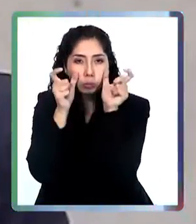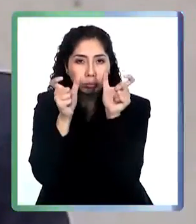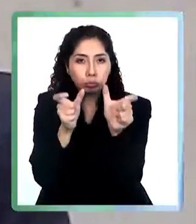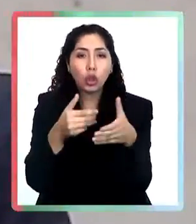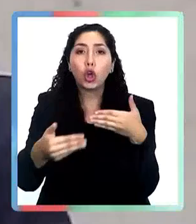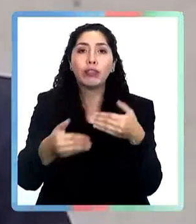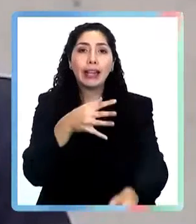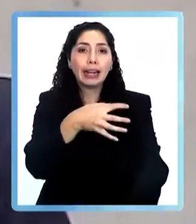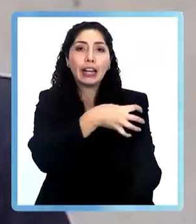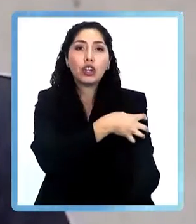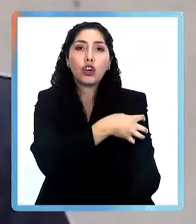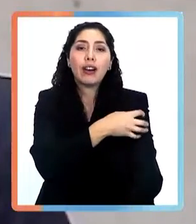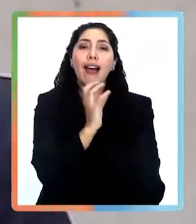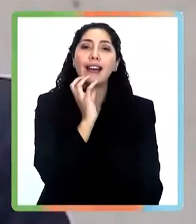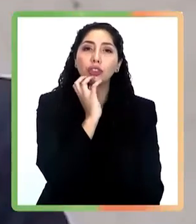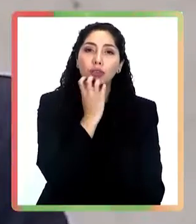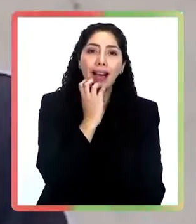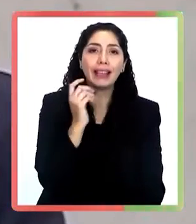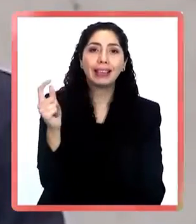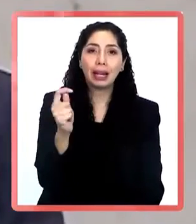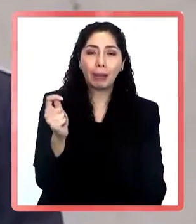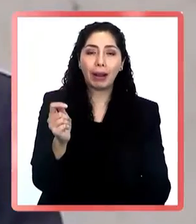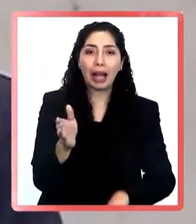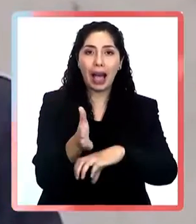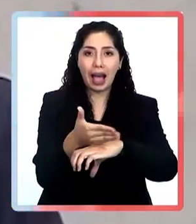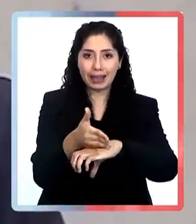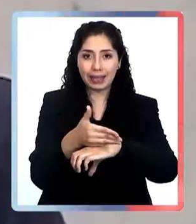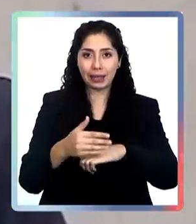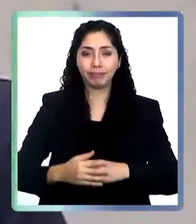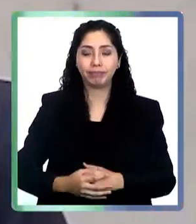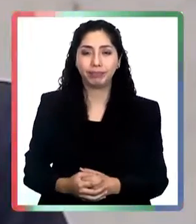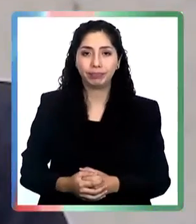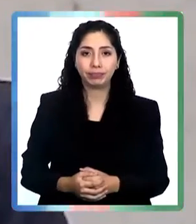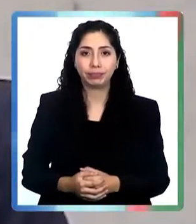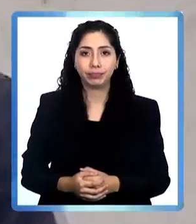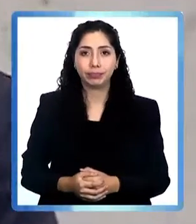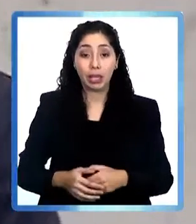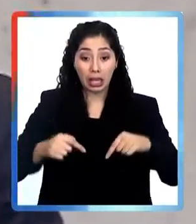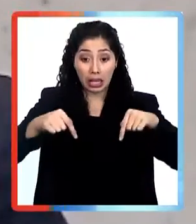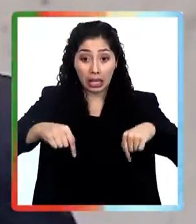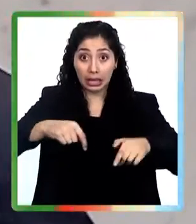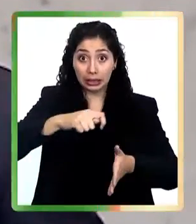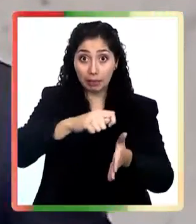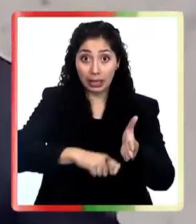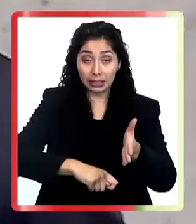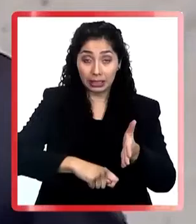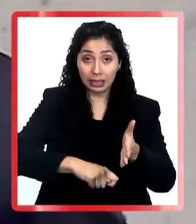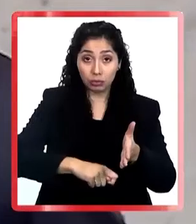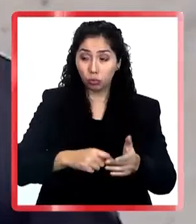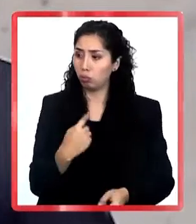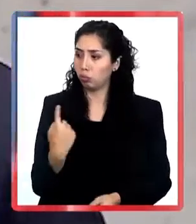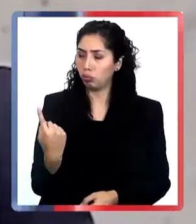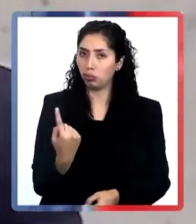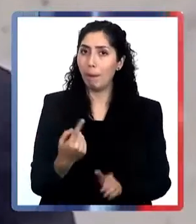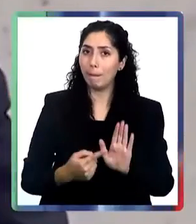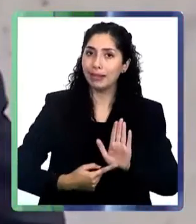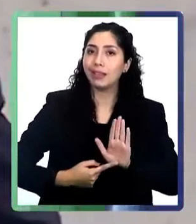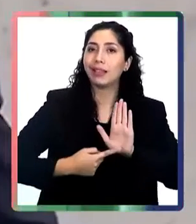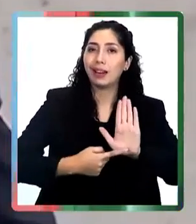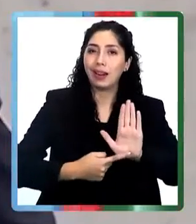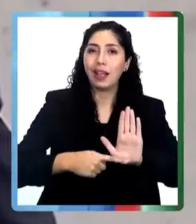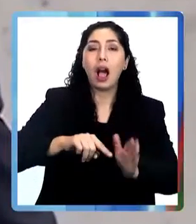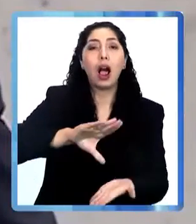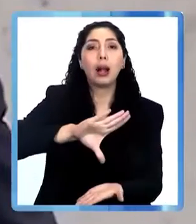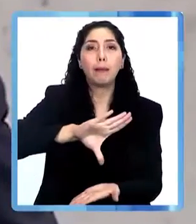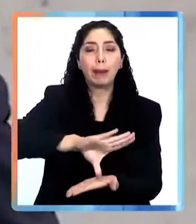tenencia en las regiones de antofagasta tarapacá arica y parinacota este mes presentaré al